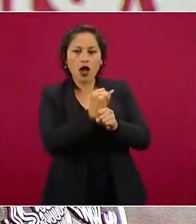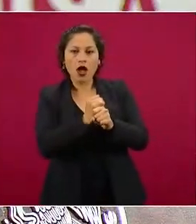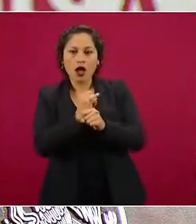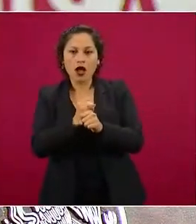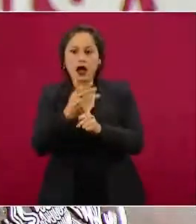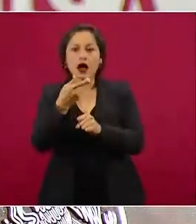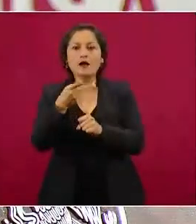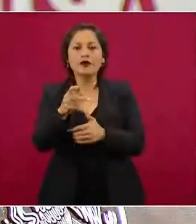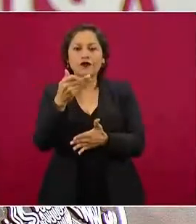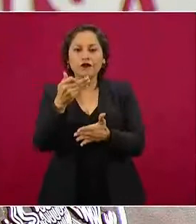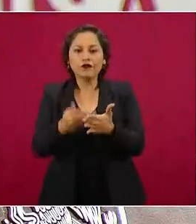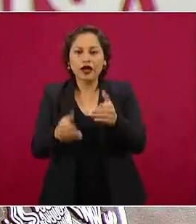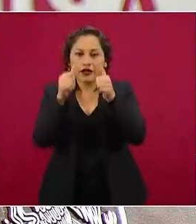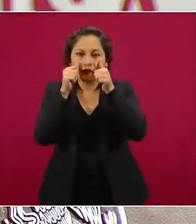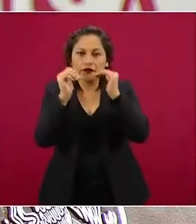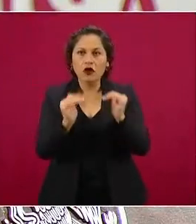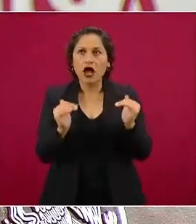cometían arriba,